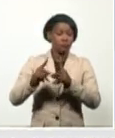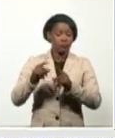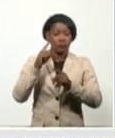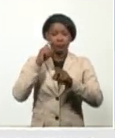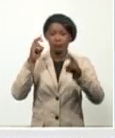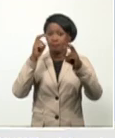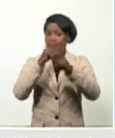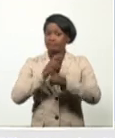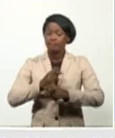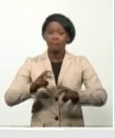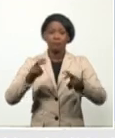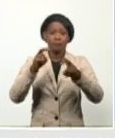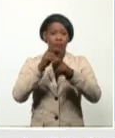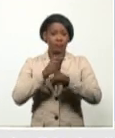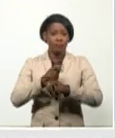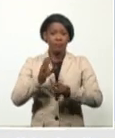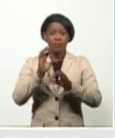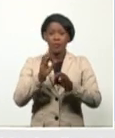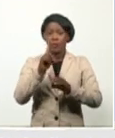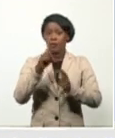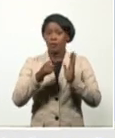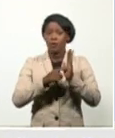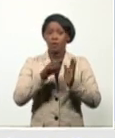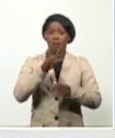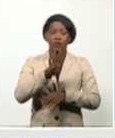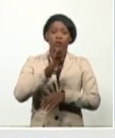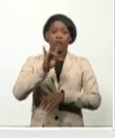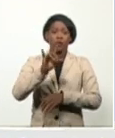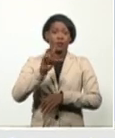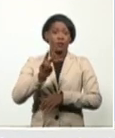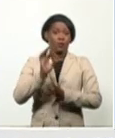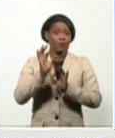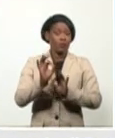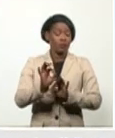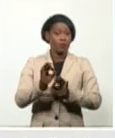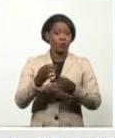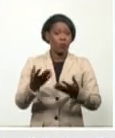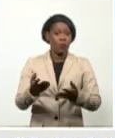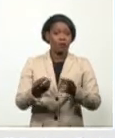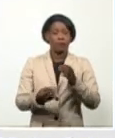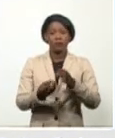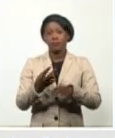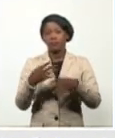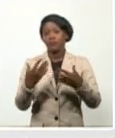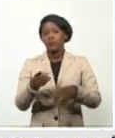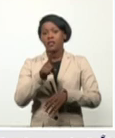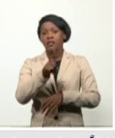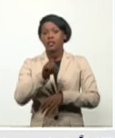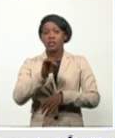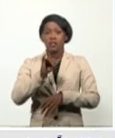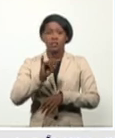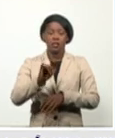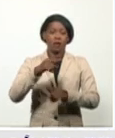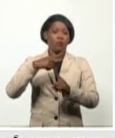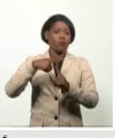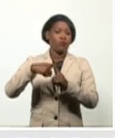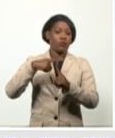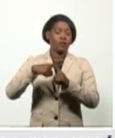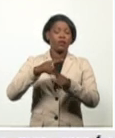estas 1.492 muestras, 16 resultaron positivas a